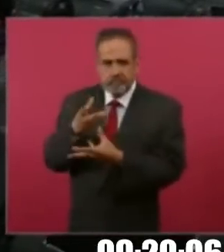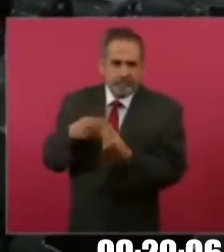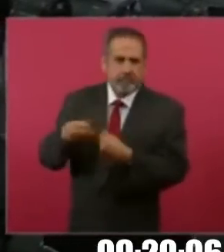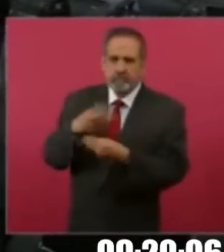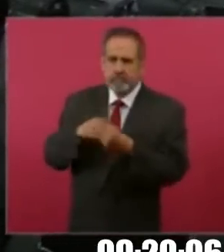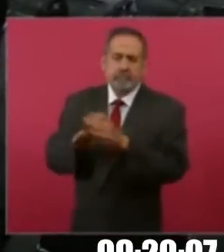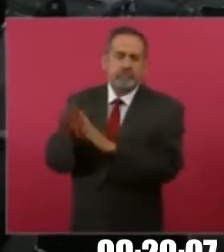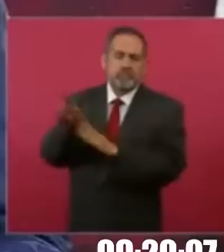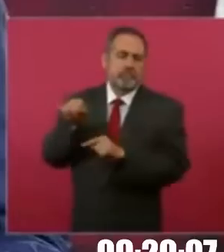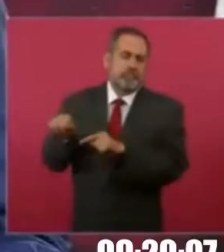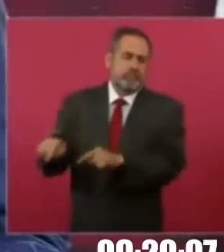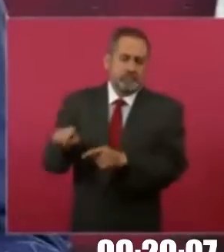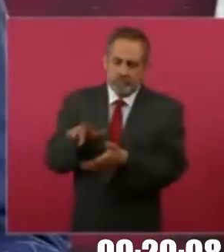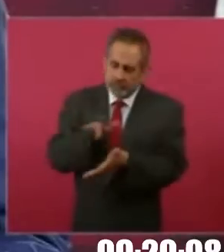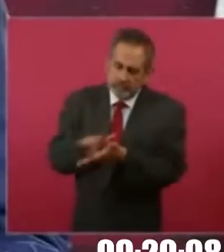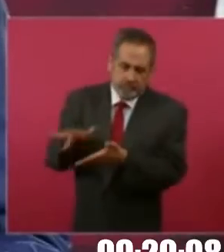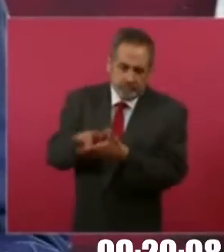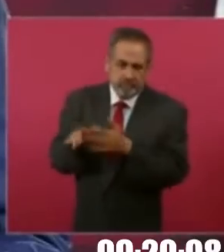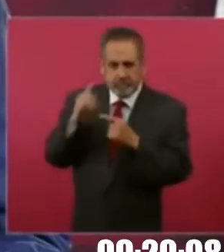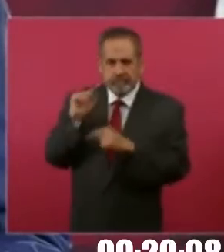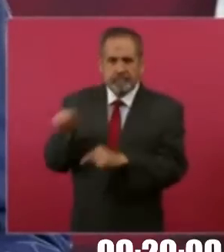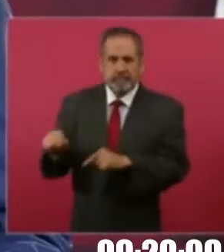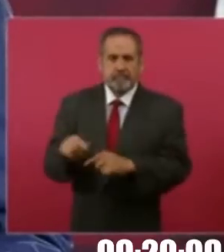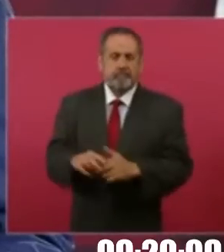crisis económica financiera